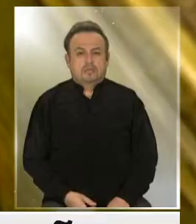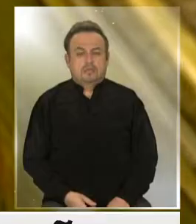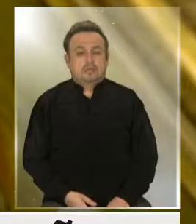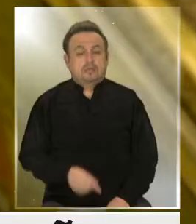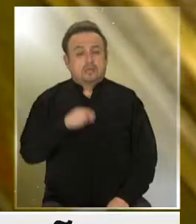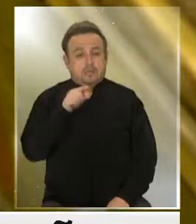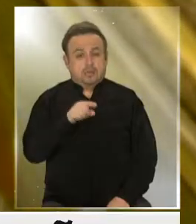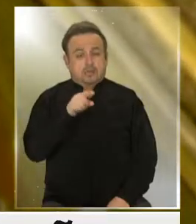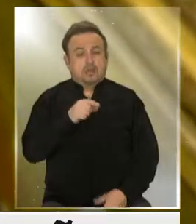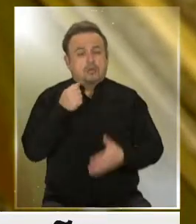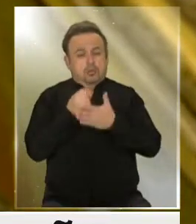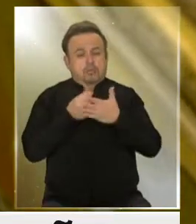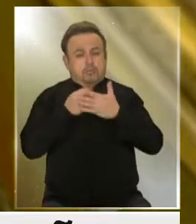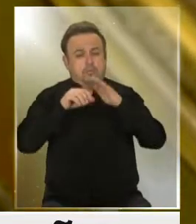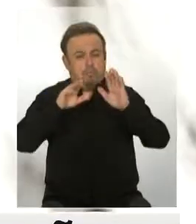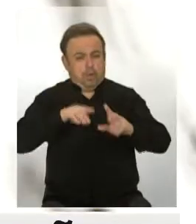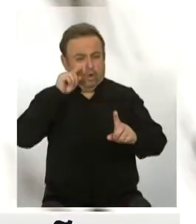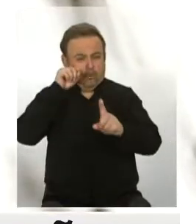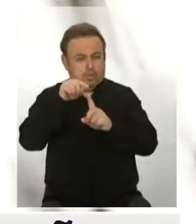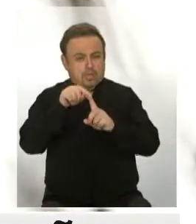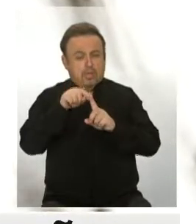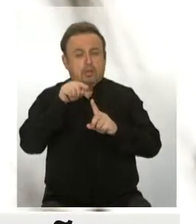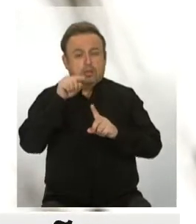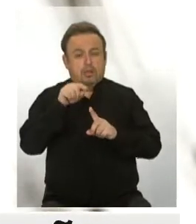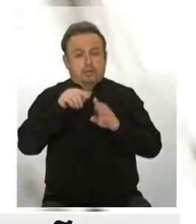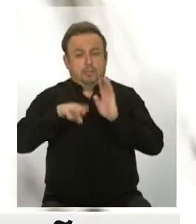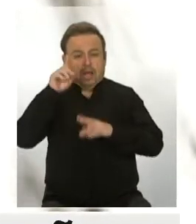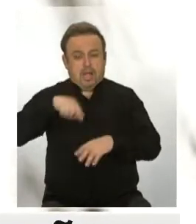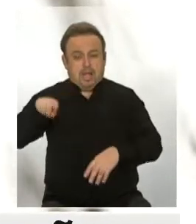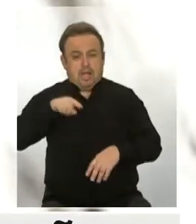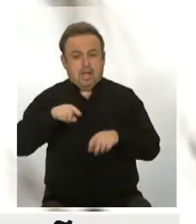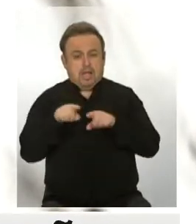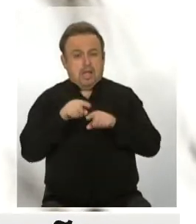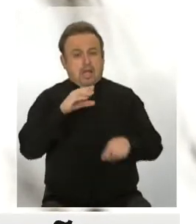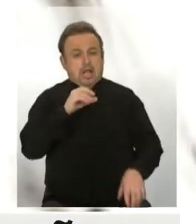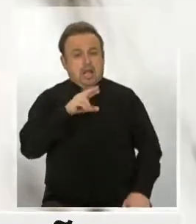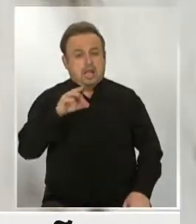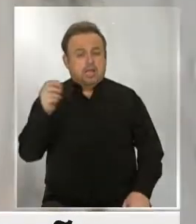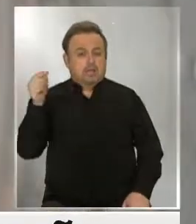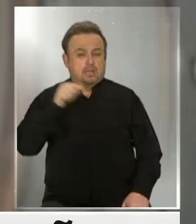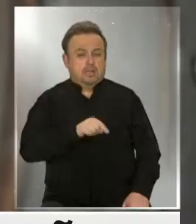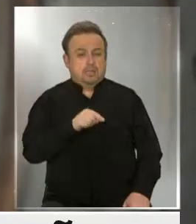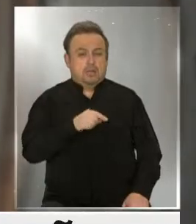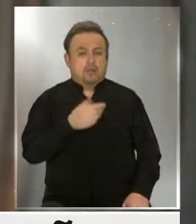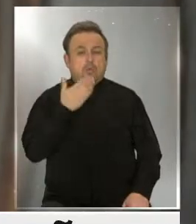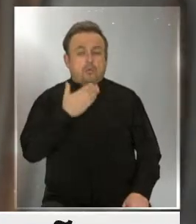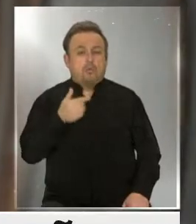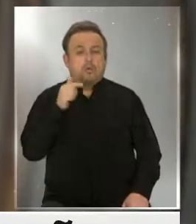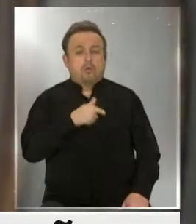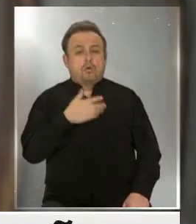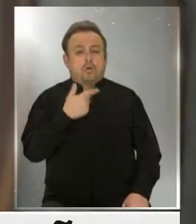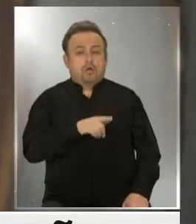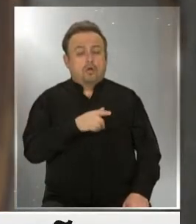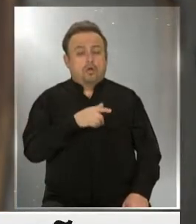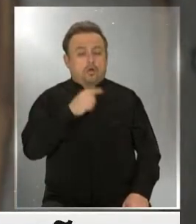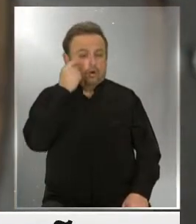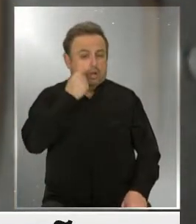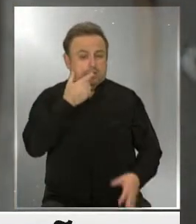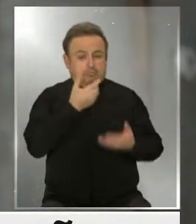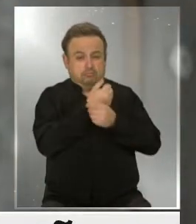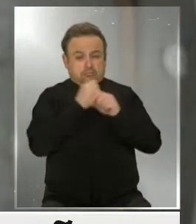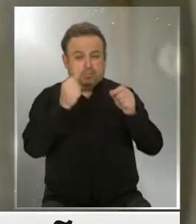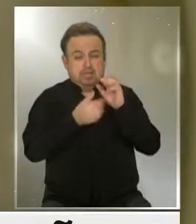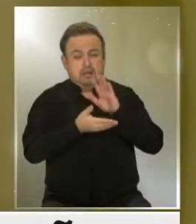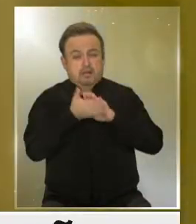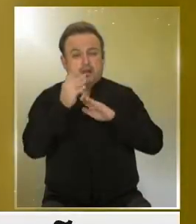Pese a que ambos lucharon por un mismo propósito, la mayor de los Carrera recién regresó al país cuando abdicó Higgins y lo hizo